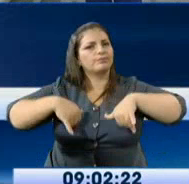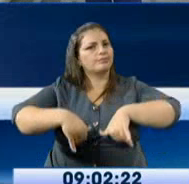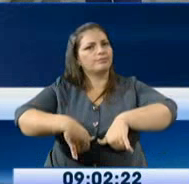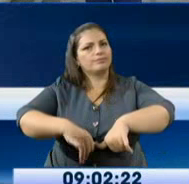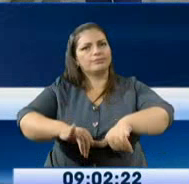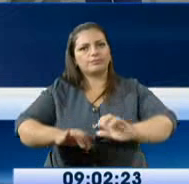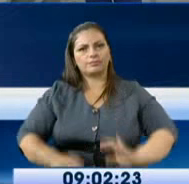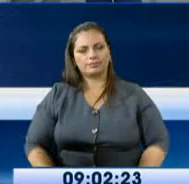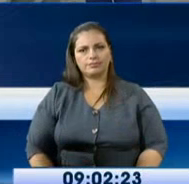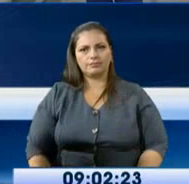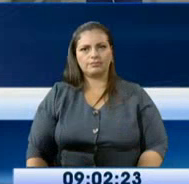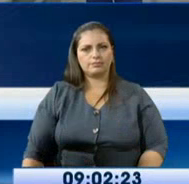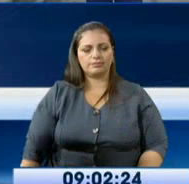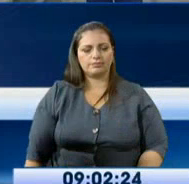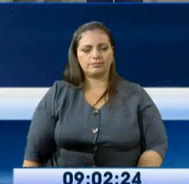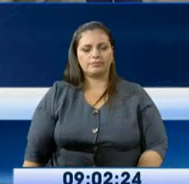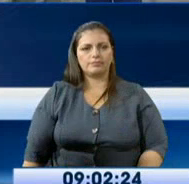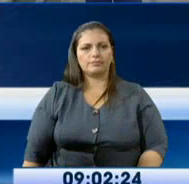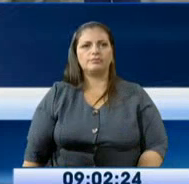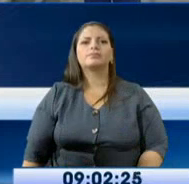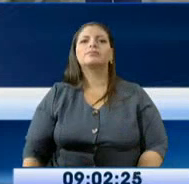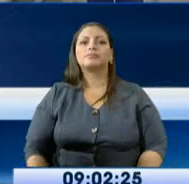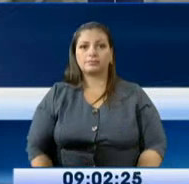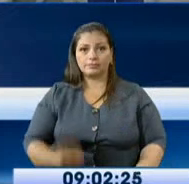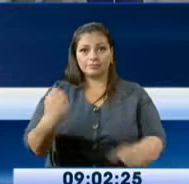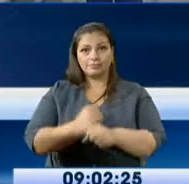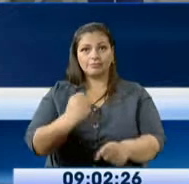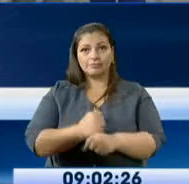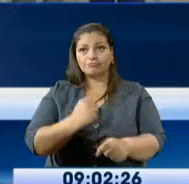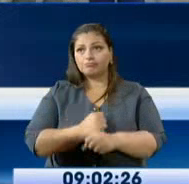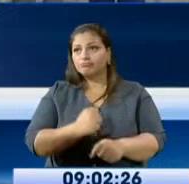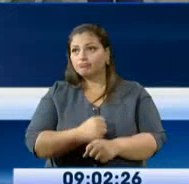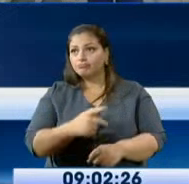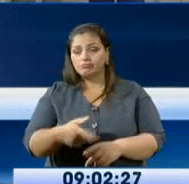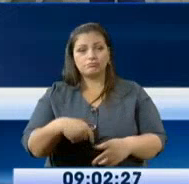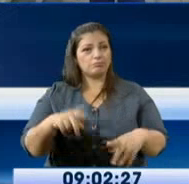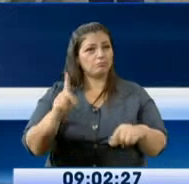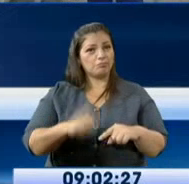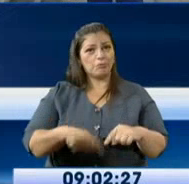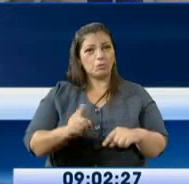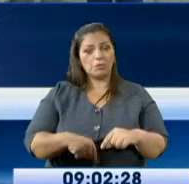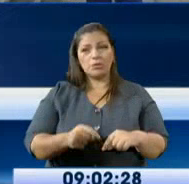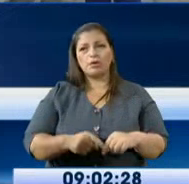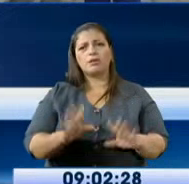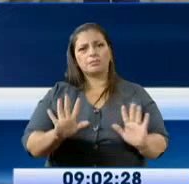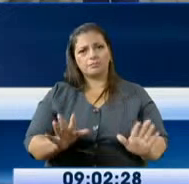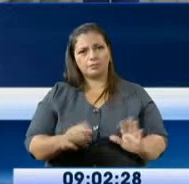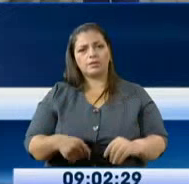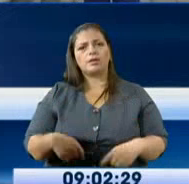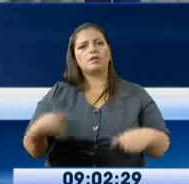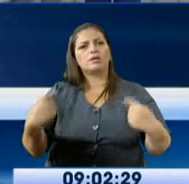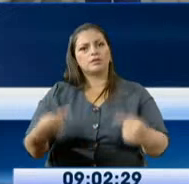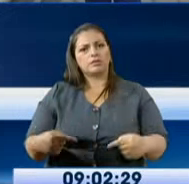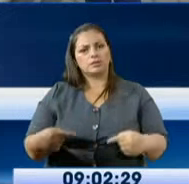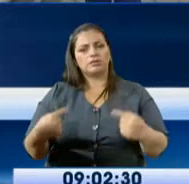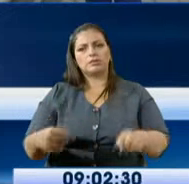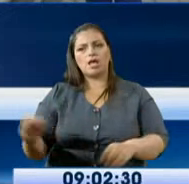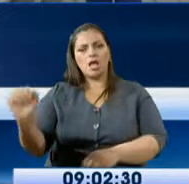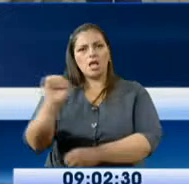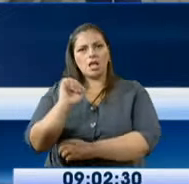trabajo inmediatamente, por lo menos los carros o los técnicos específicamente estén constantemente